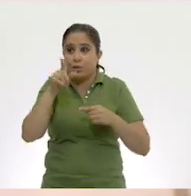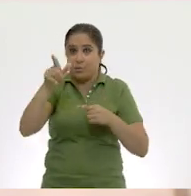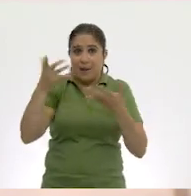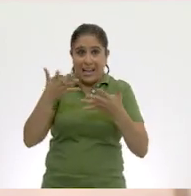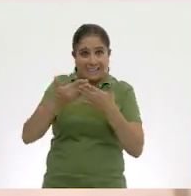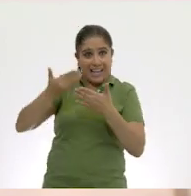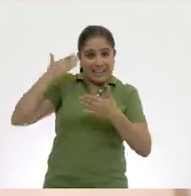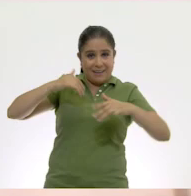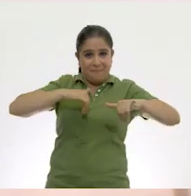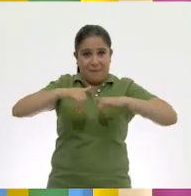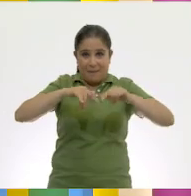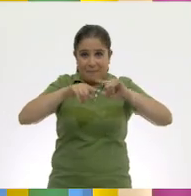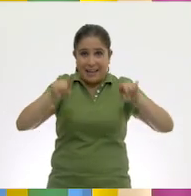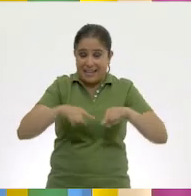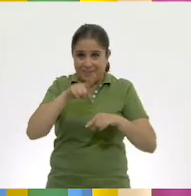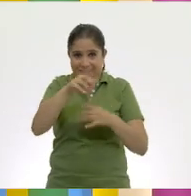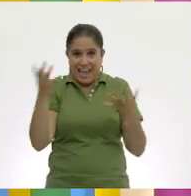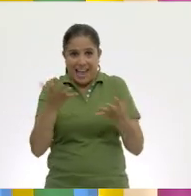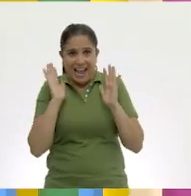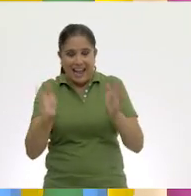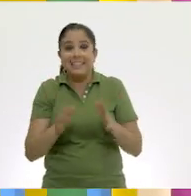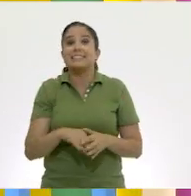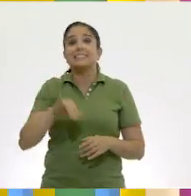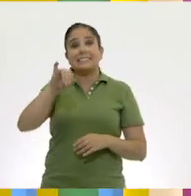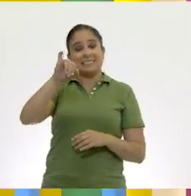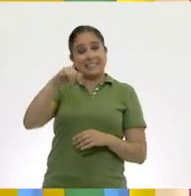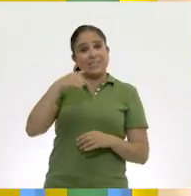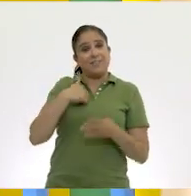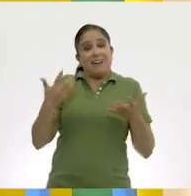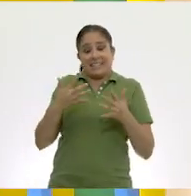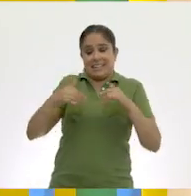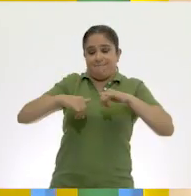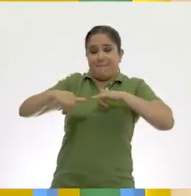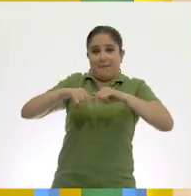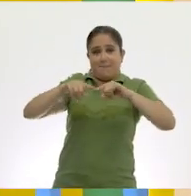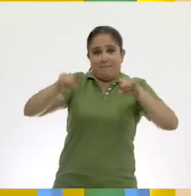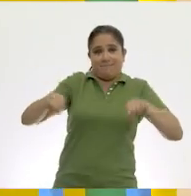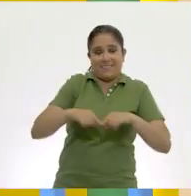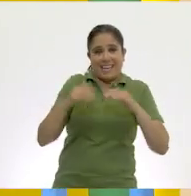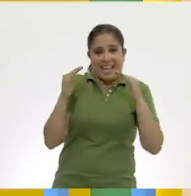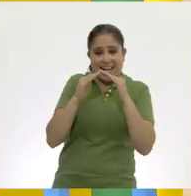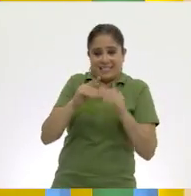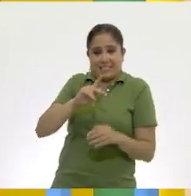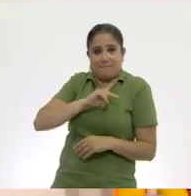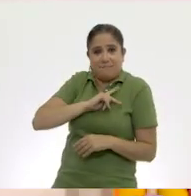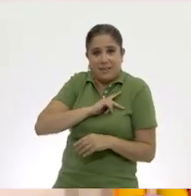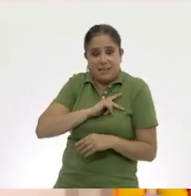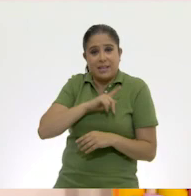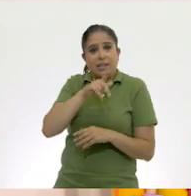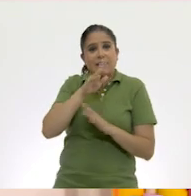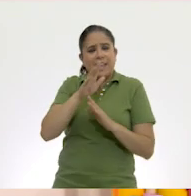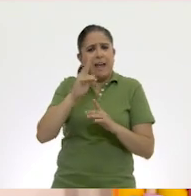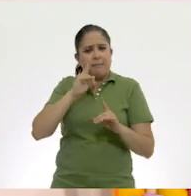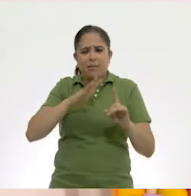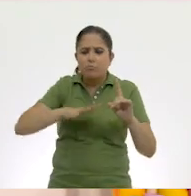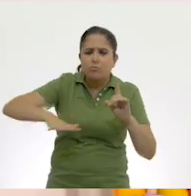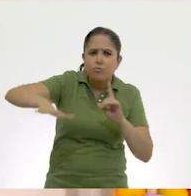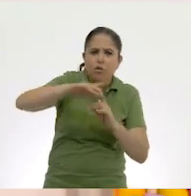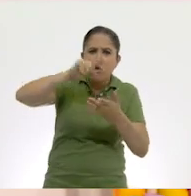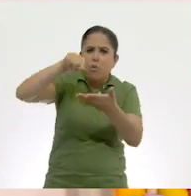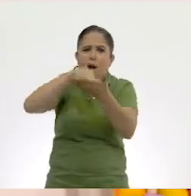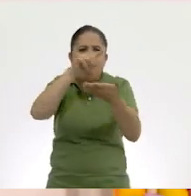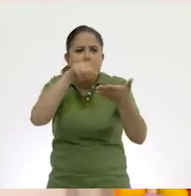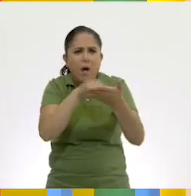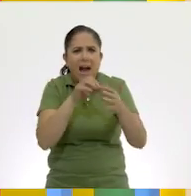anteriormente verdad la lección sí así es hice el croquis de mi casa y preguntas pesos sitios de interés o de importancia a tu